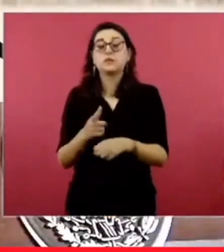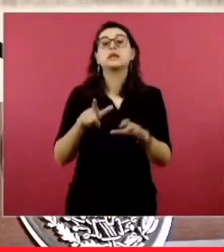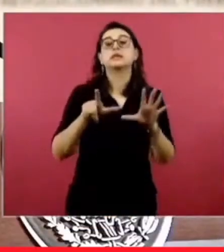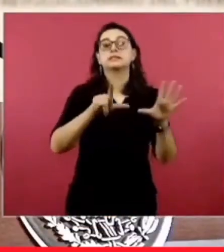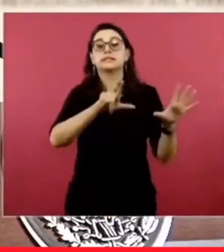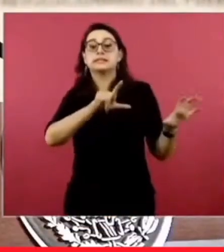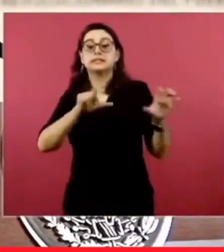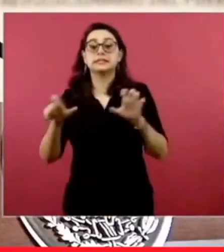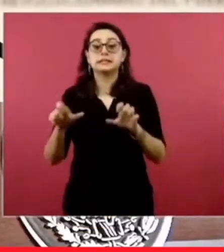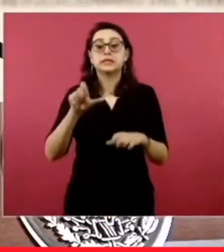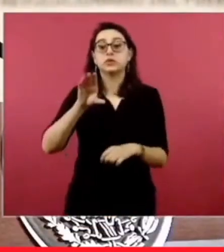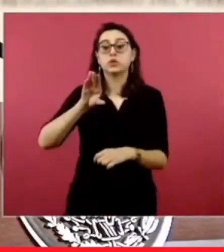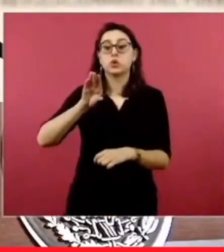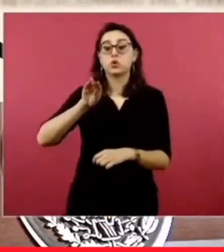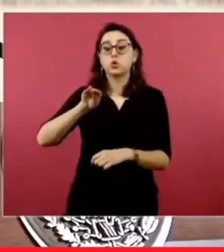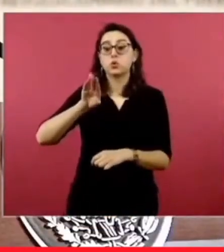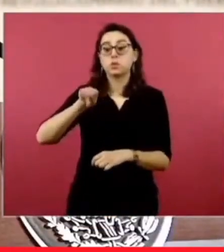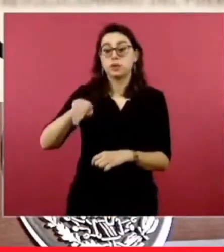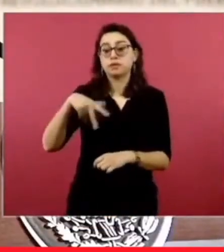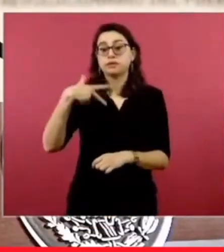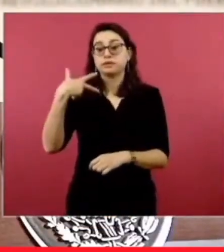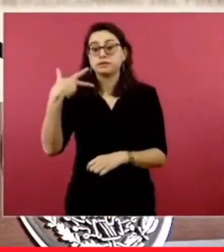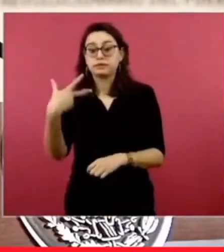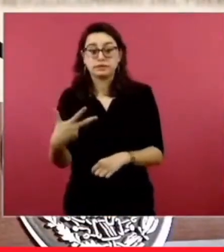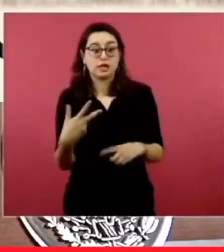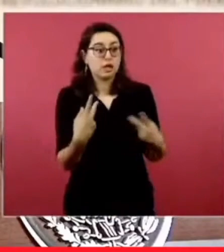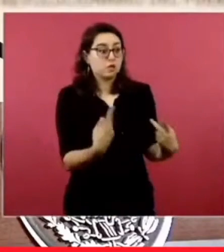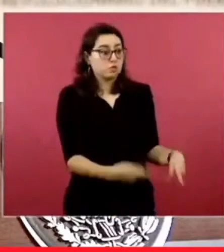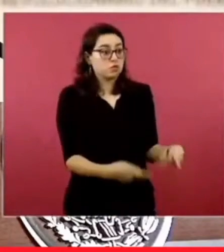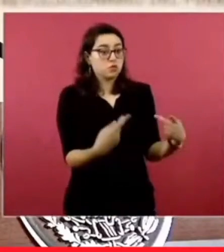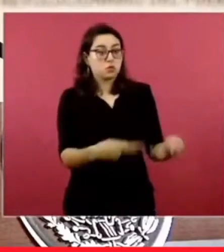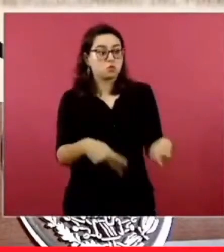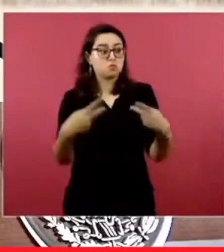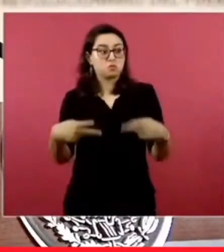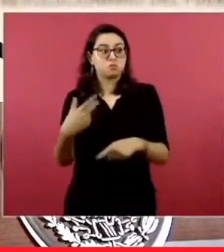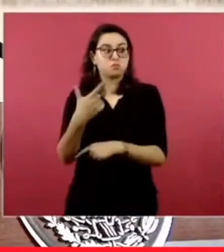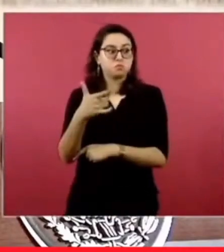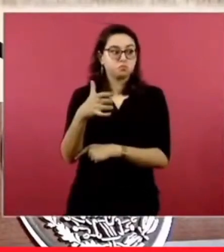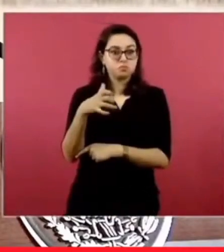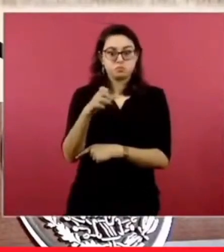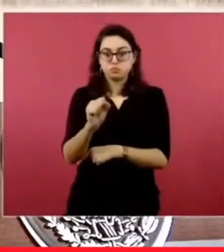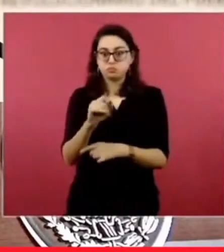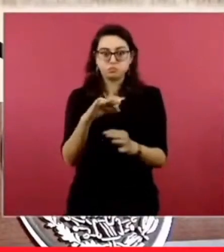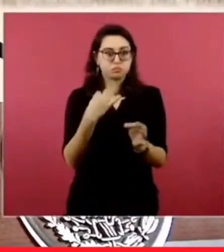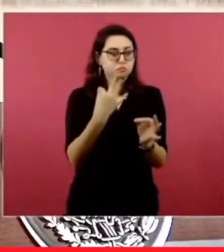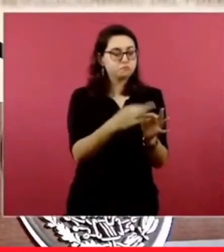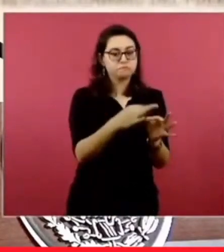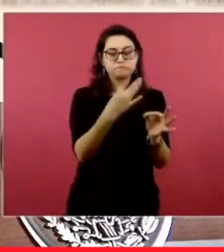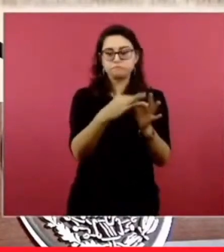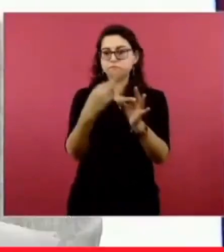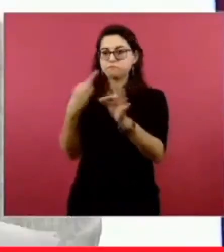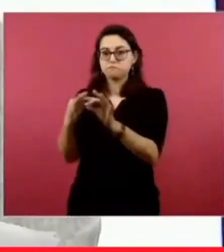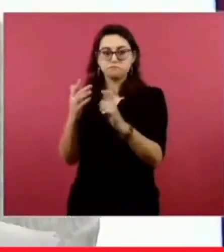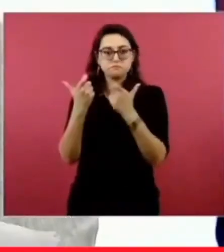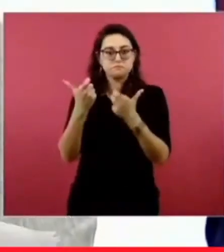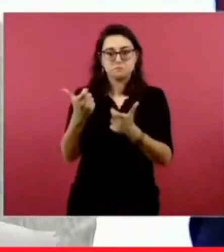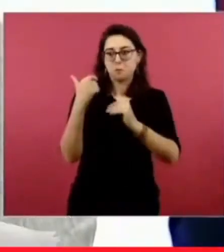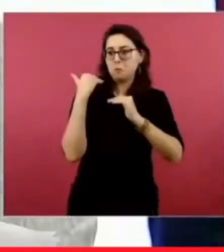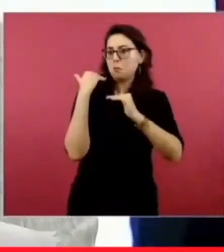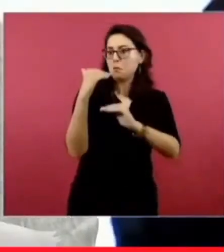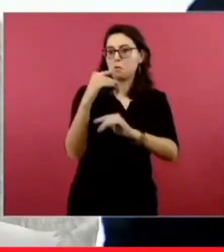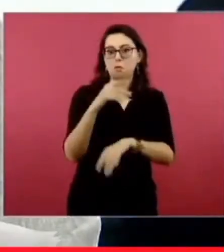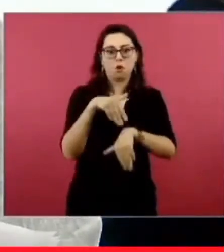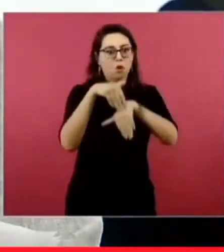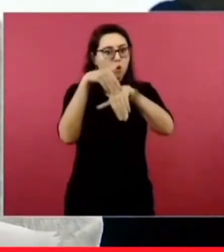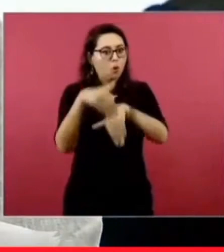798 expendedores de gas LP estaban cumpliendo con el precio máximo, todos respetando el precio máximo,